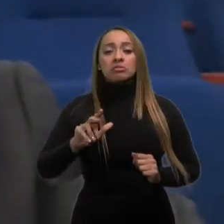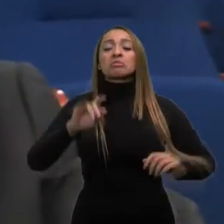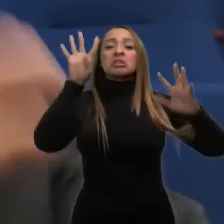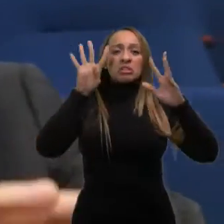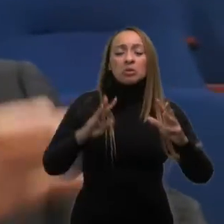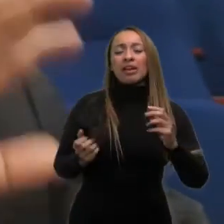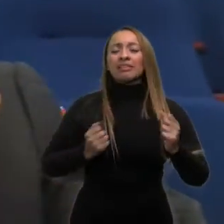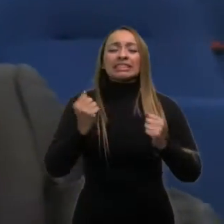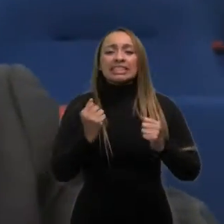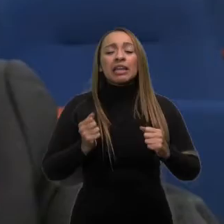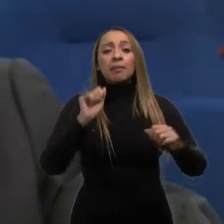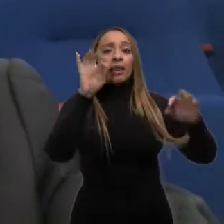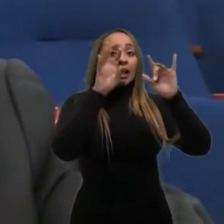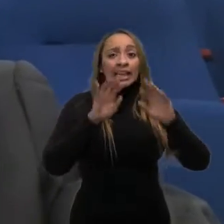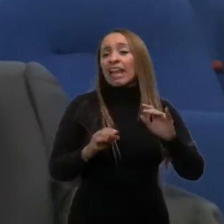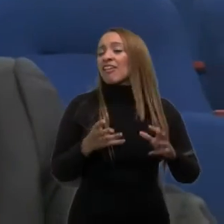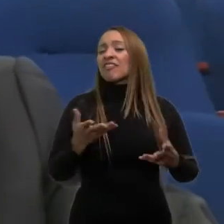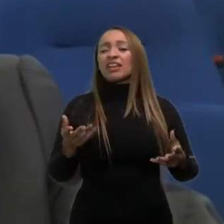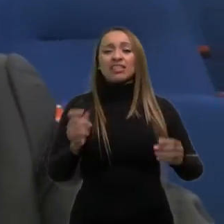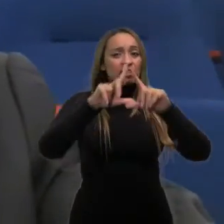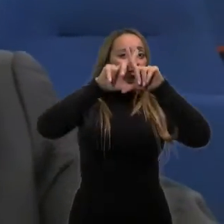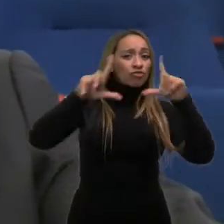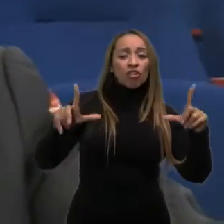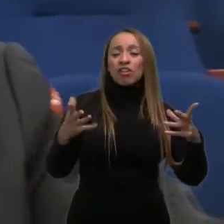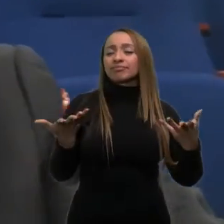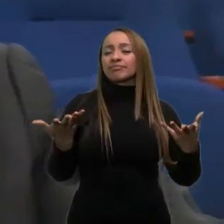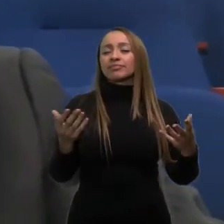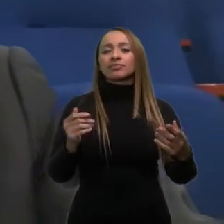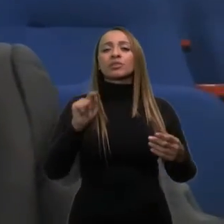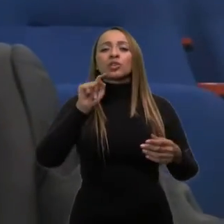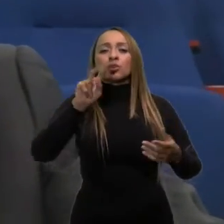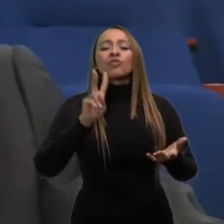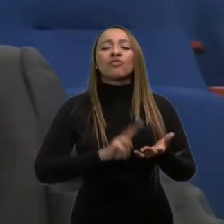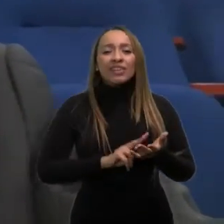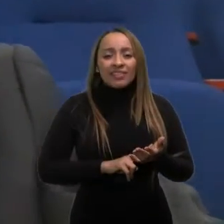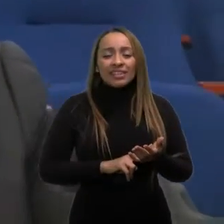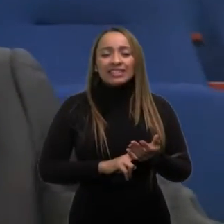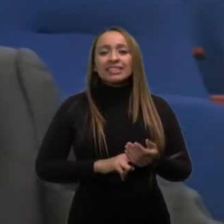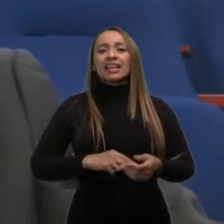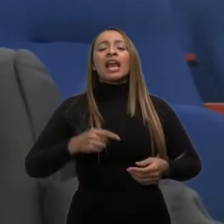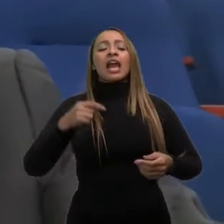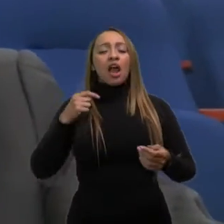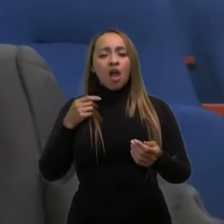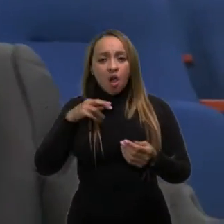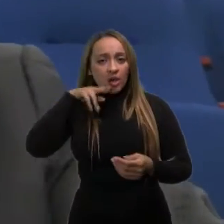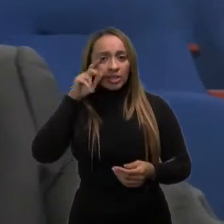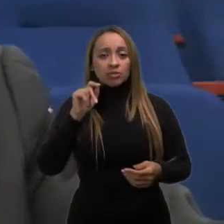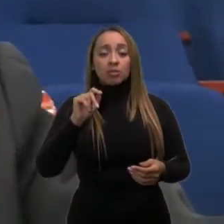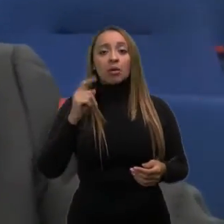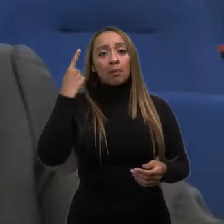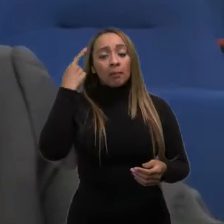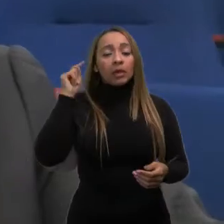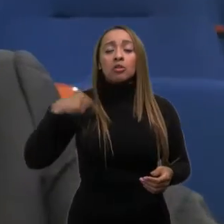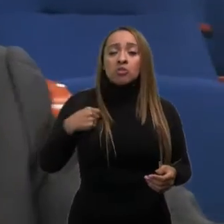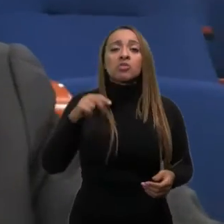si llueve, si tiembla, si hay nieve, no importa si hay sol, tú vives en oración. No es solamente que la oración es un evento.